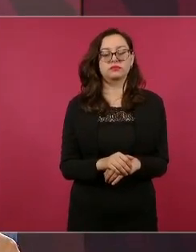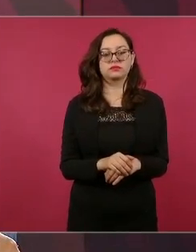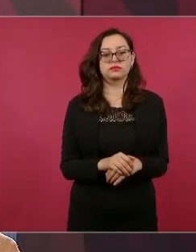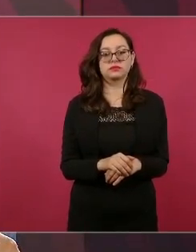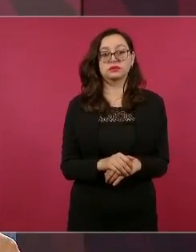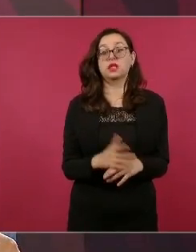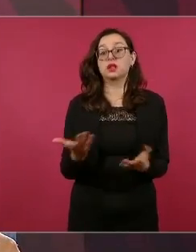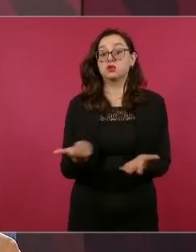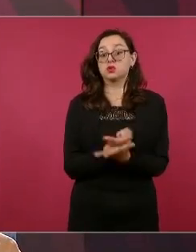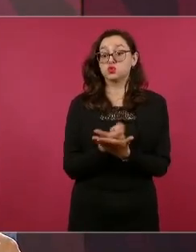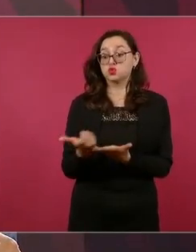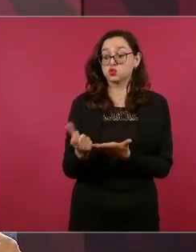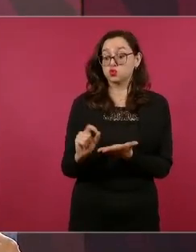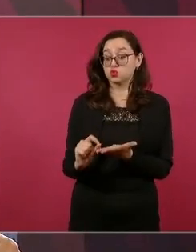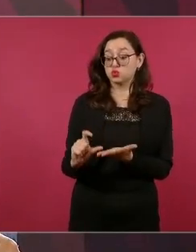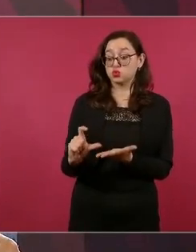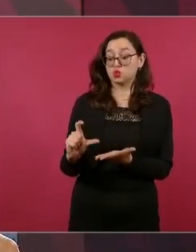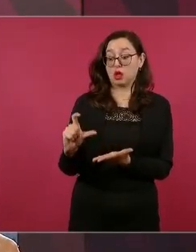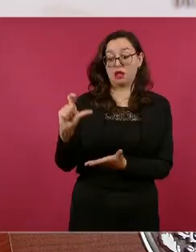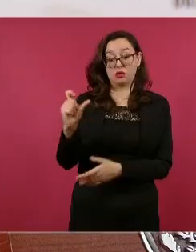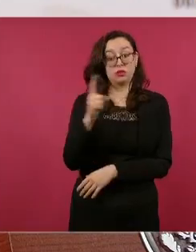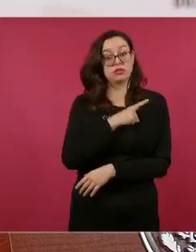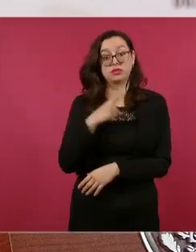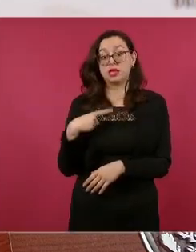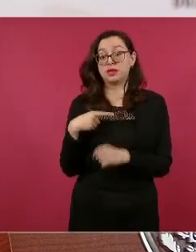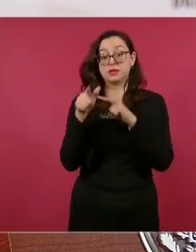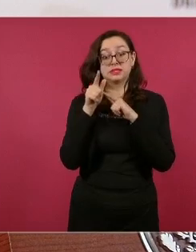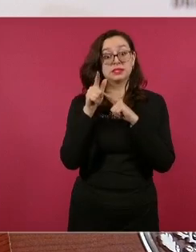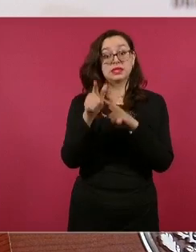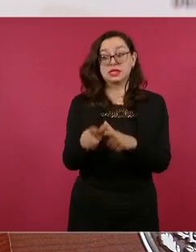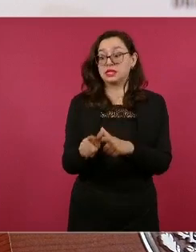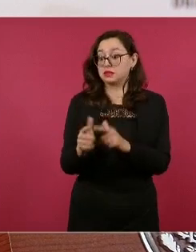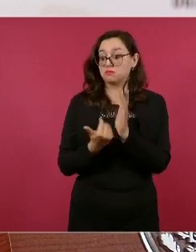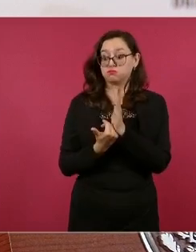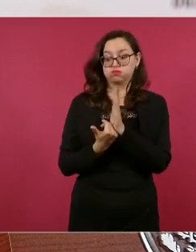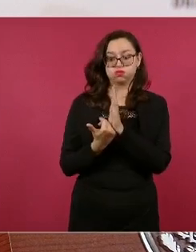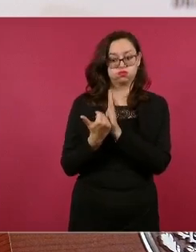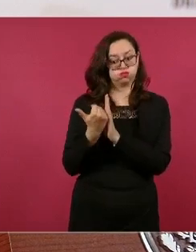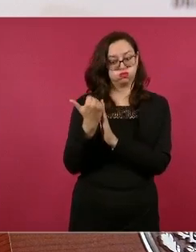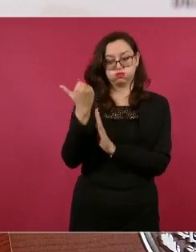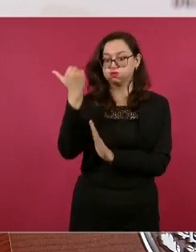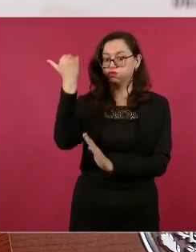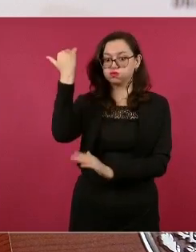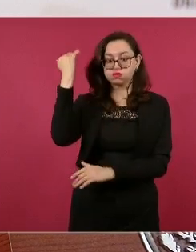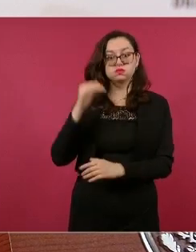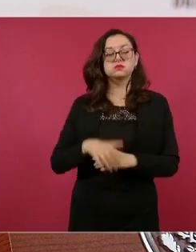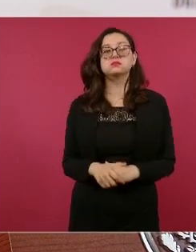el aumento al salario mínimo, que nunca se dé por abajo de la inflación.